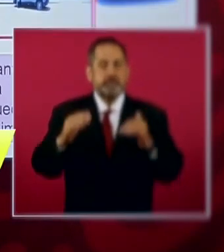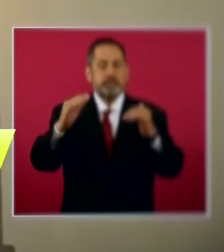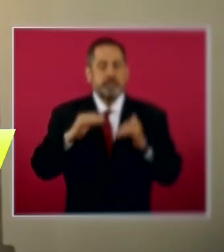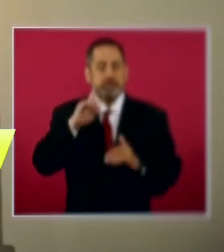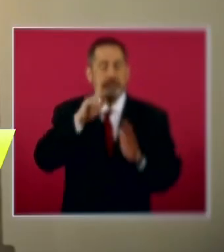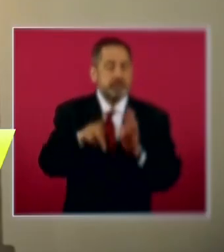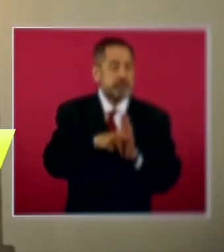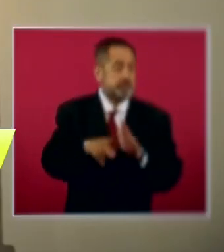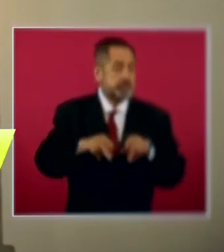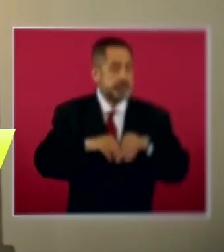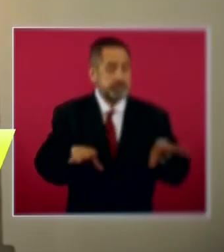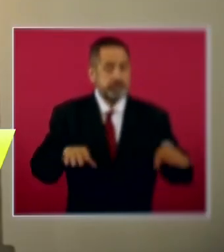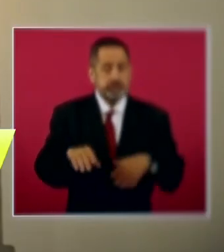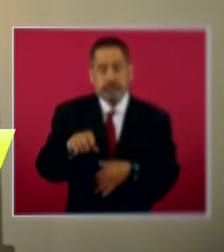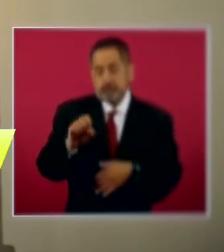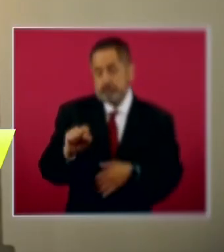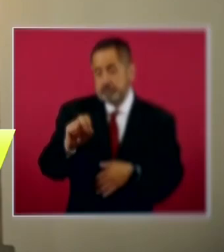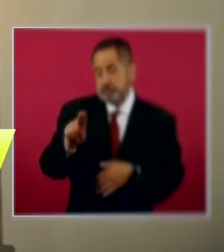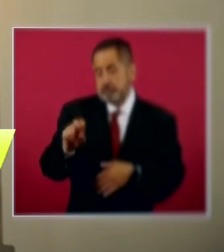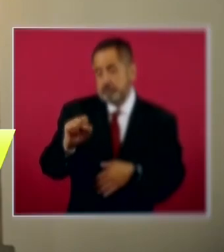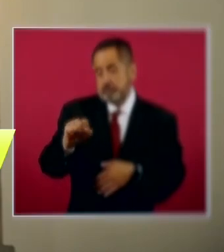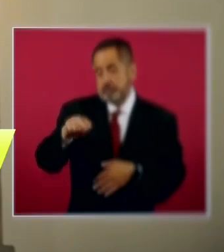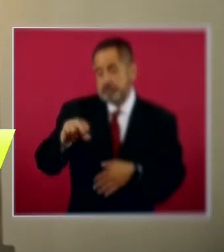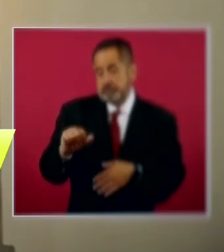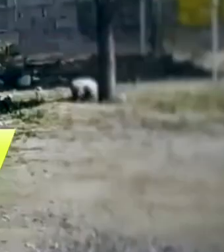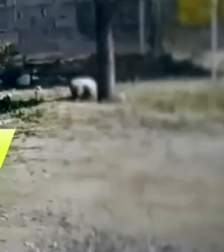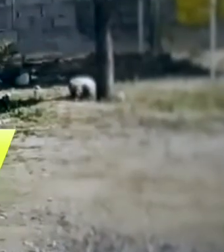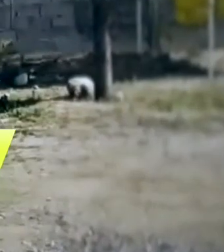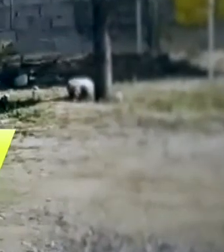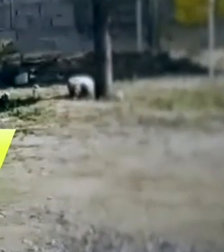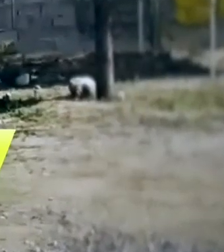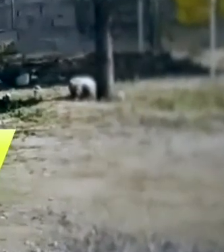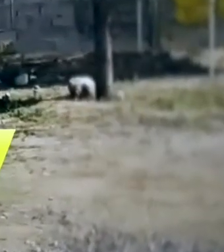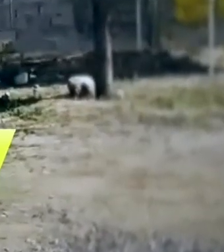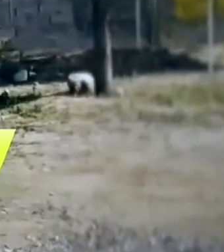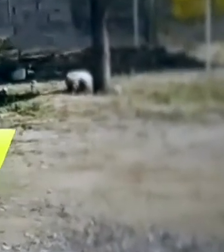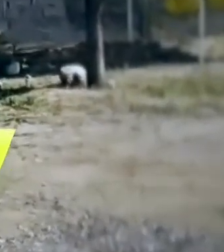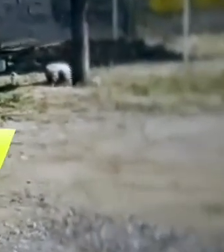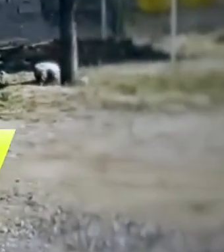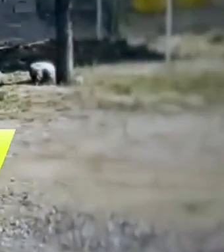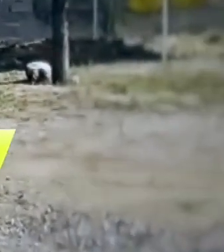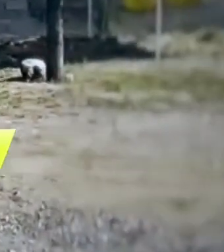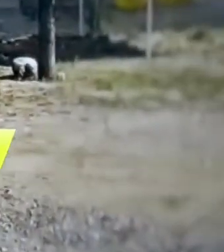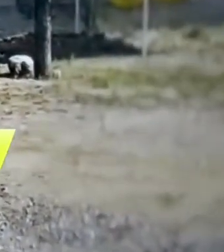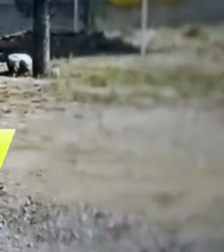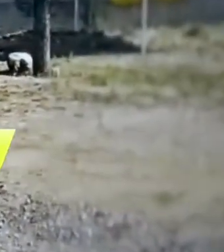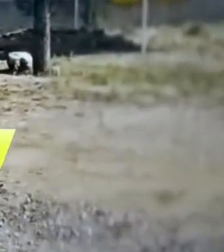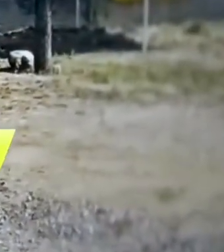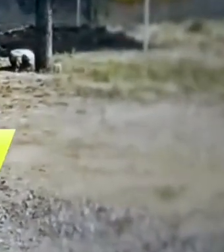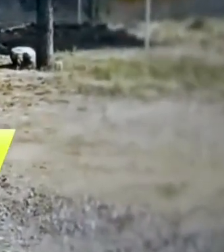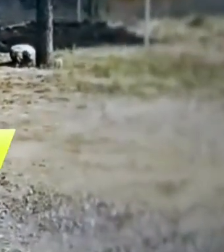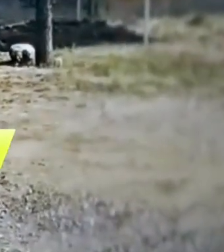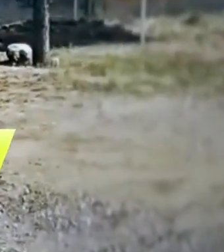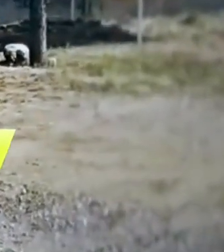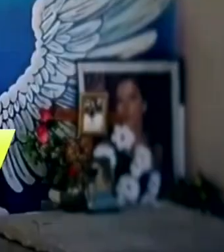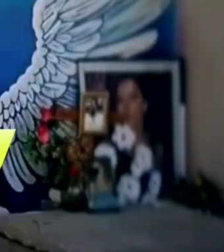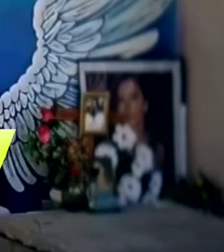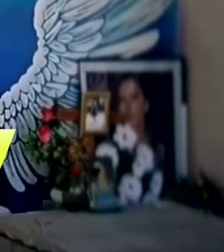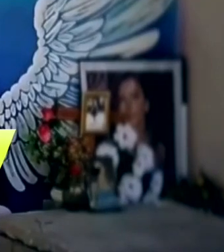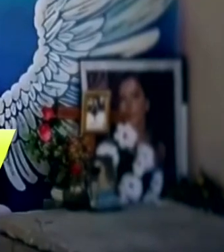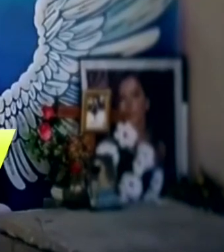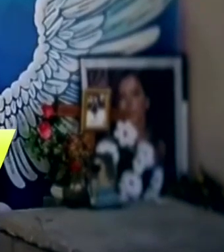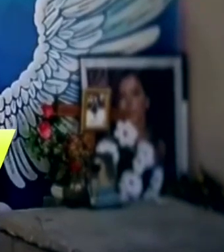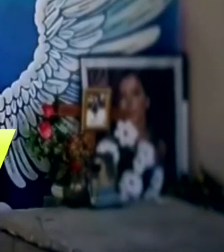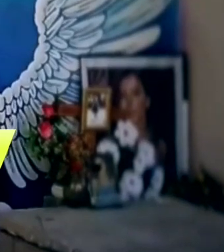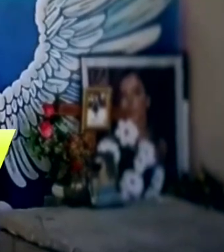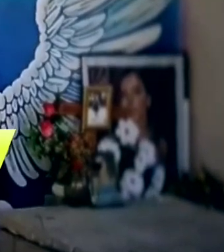la próxima semana cuando se den a conocer los resultados. Detalló que todos los equipos forenses de Nuevo León, de la Ciudad de México y extranjeros que fueron contactados por